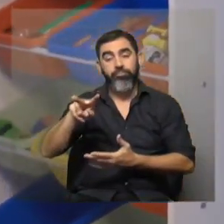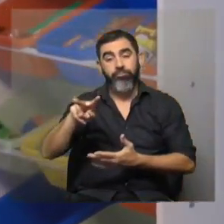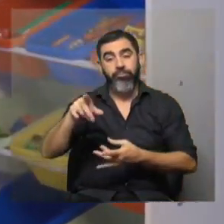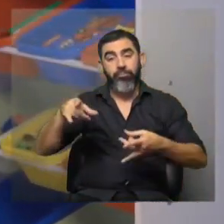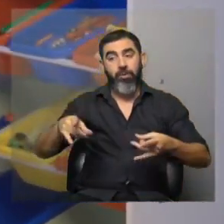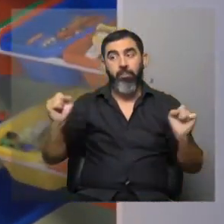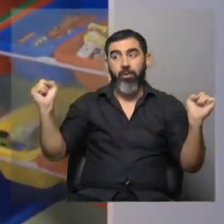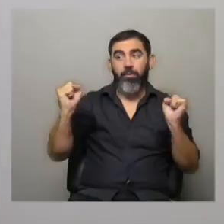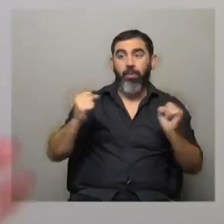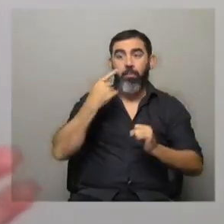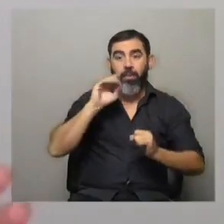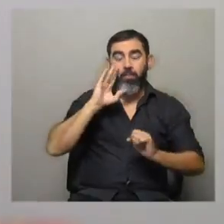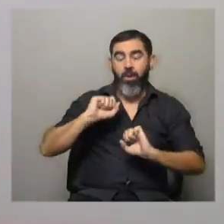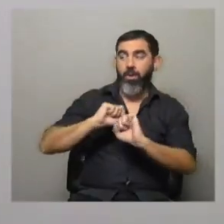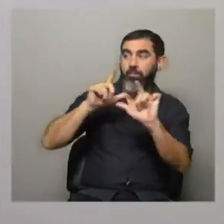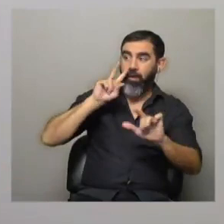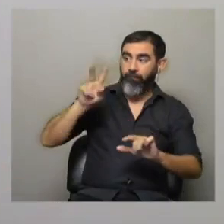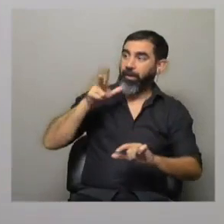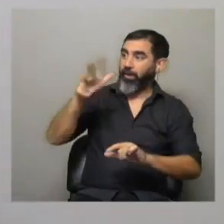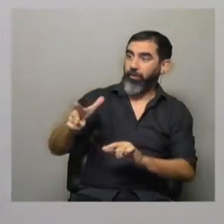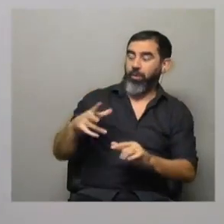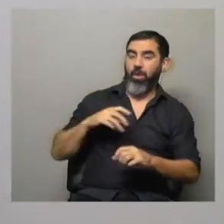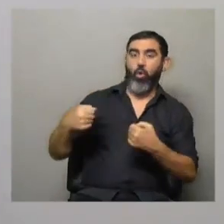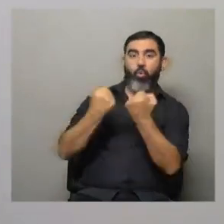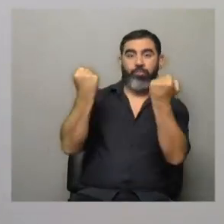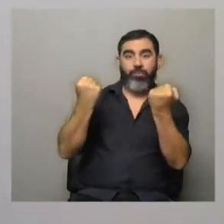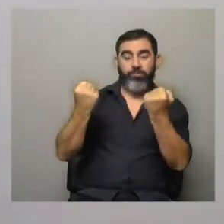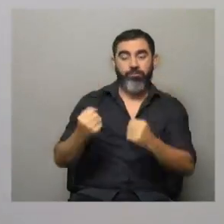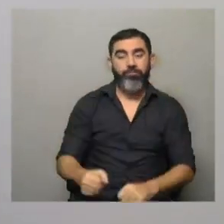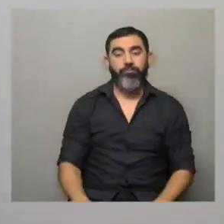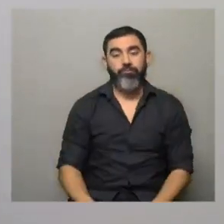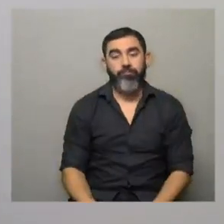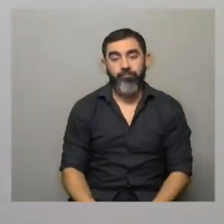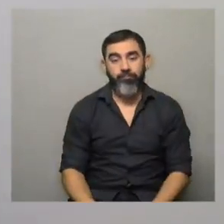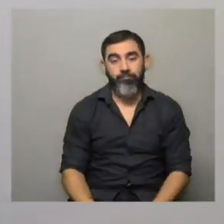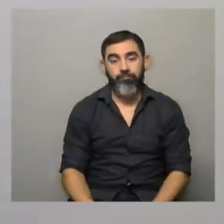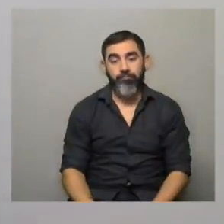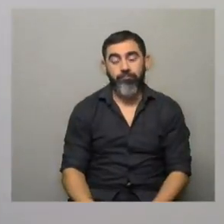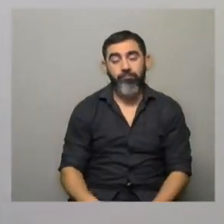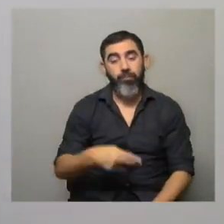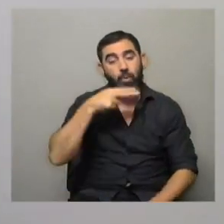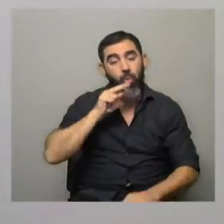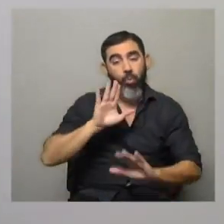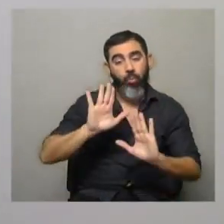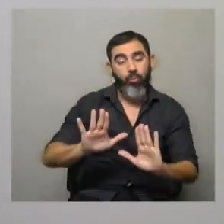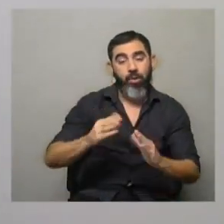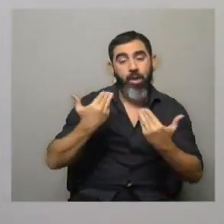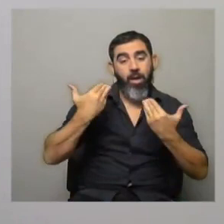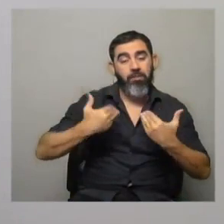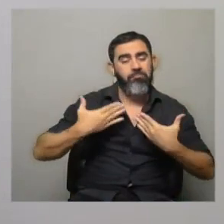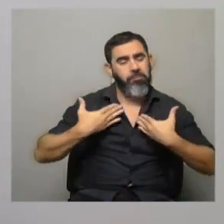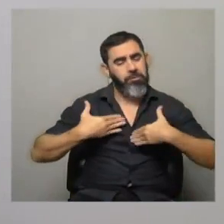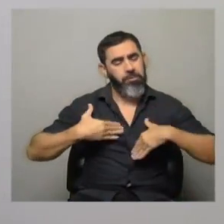veces asustan mucho a los papás que se despiertan y no esperaban ver al niño que está allí. Básicamente son conductas con una actitud